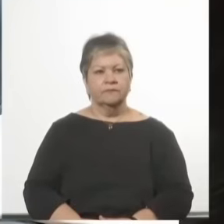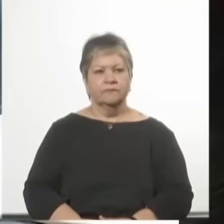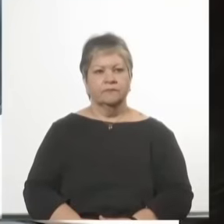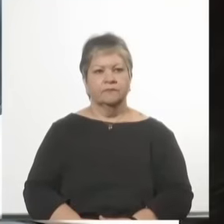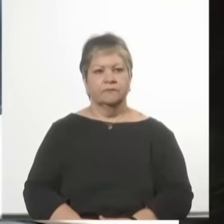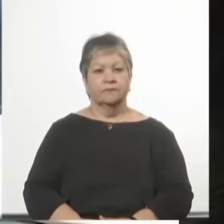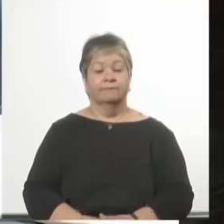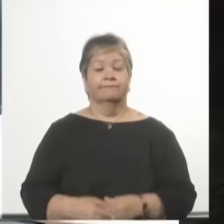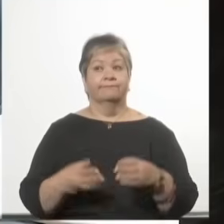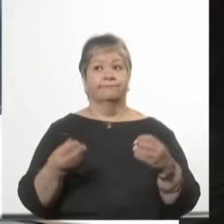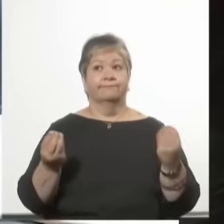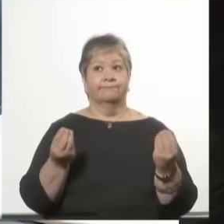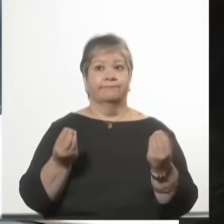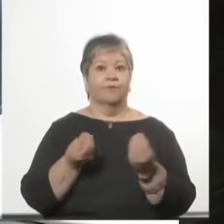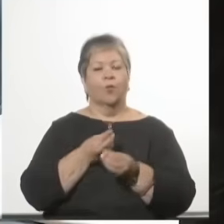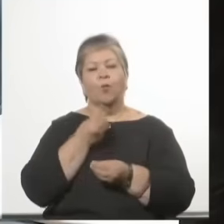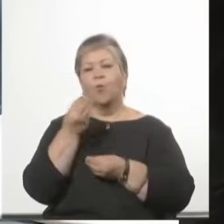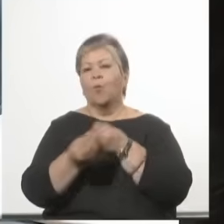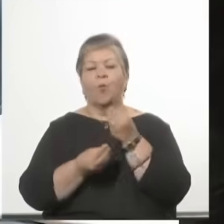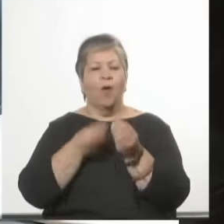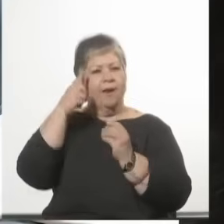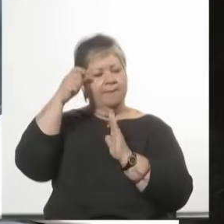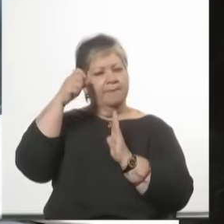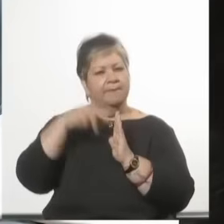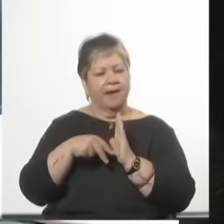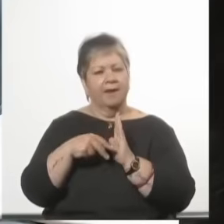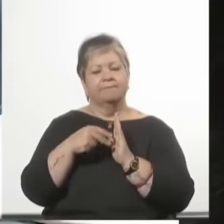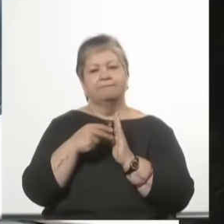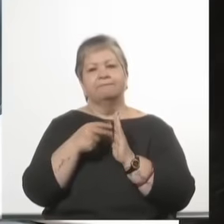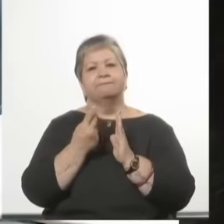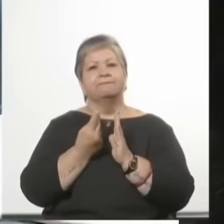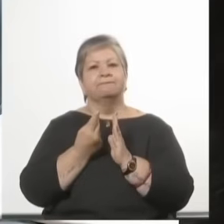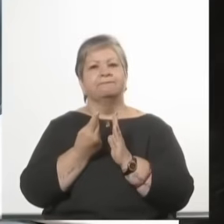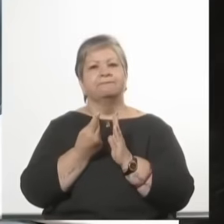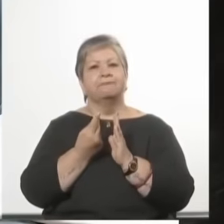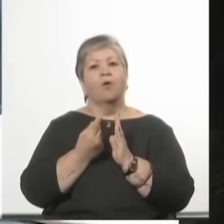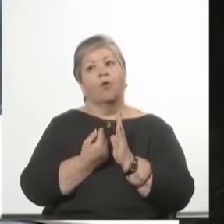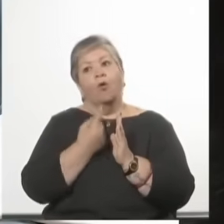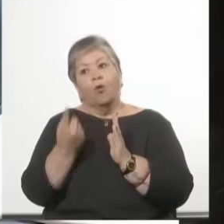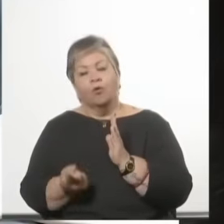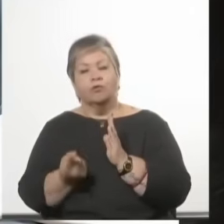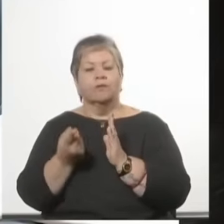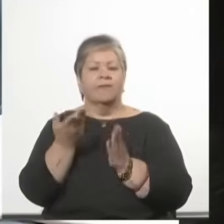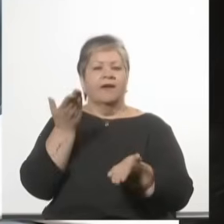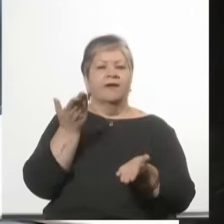¿Qué plan B hay para adquirir OPB y desde cuándo se está evaluando?